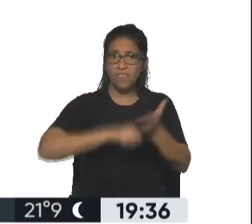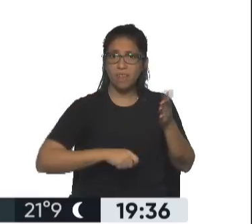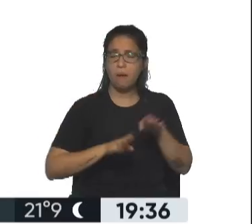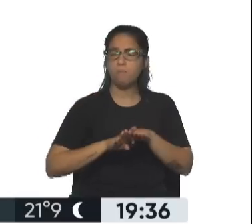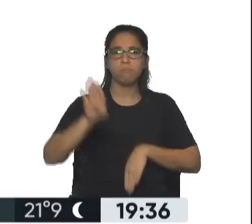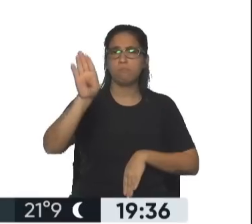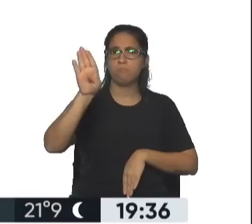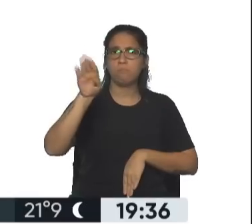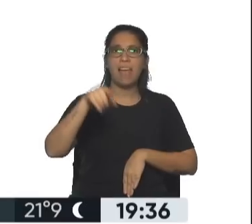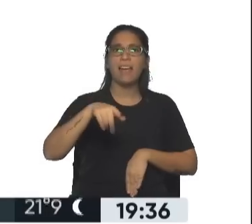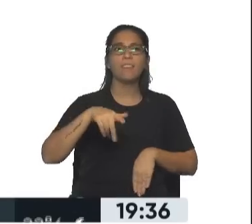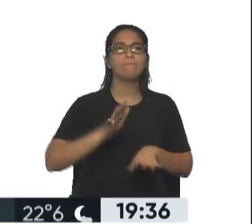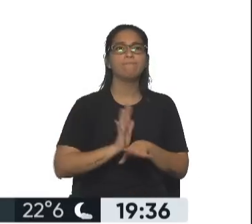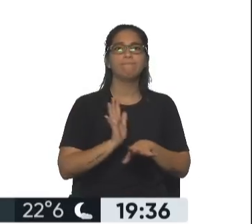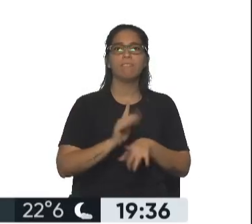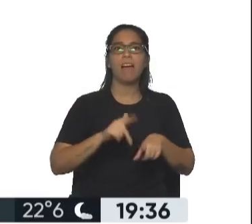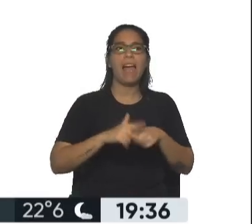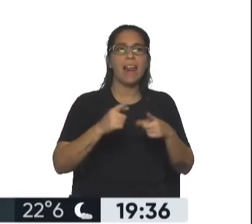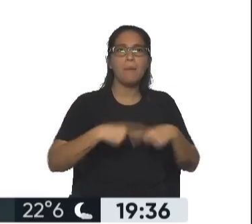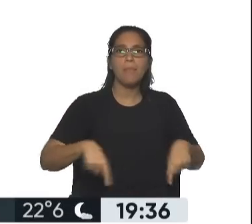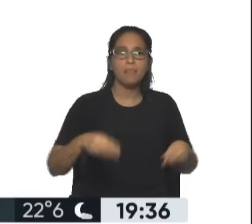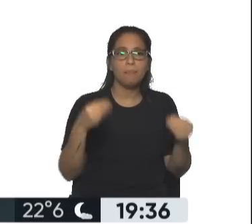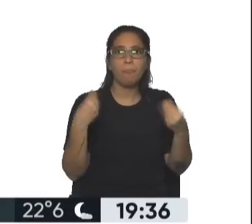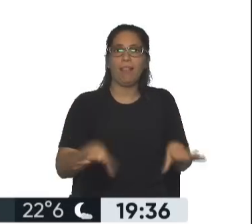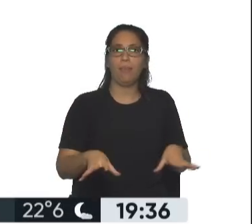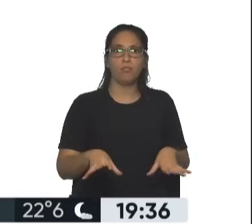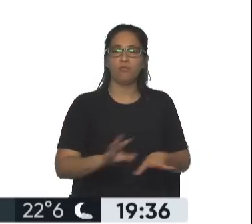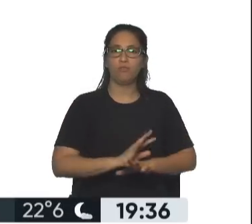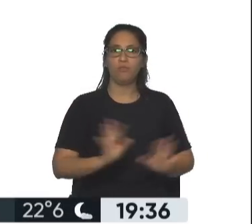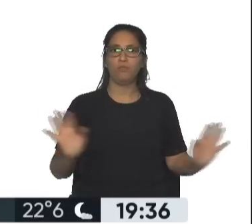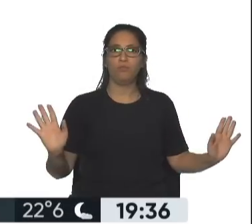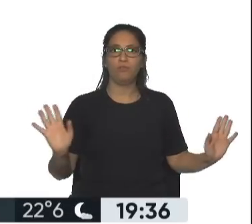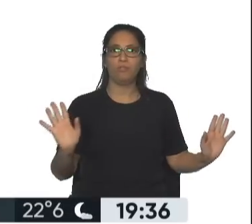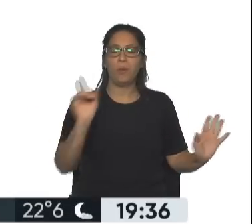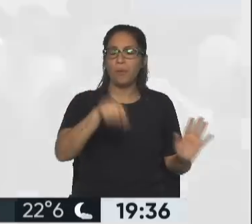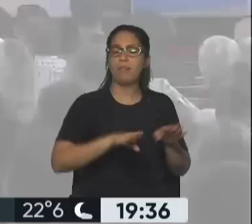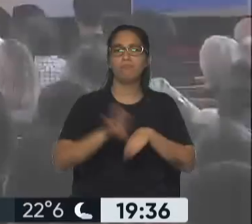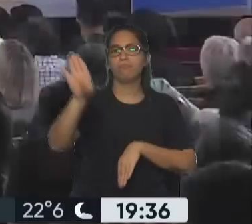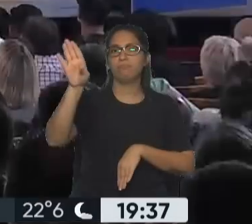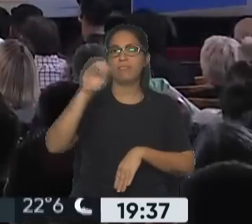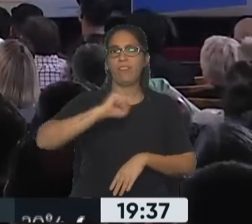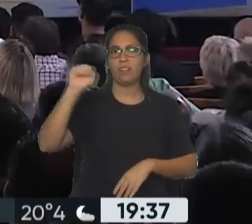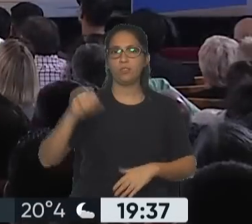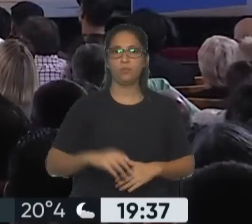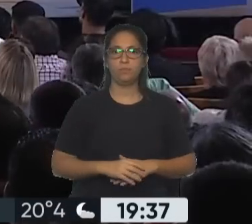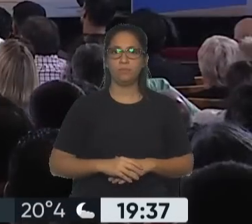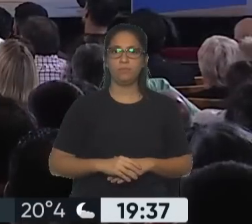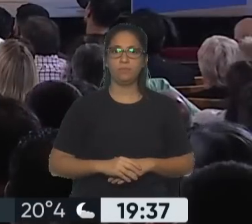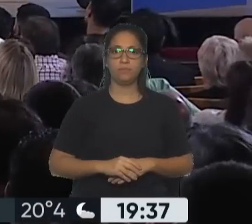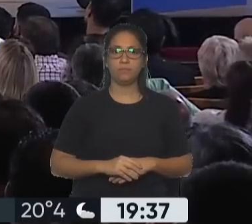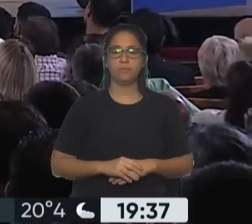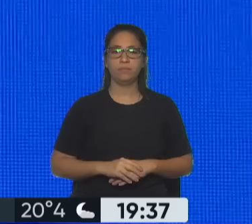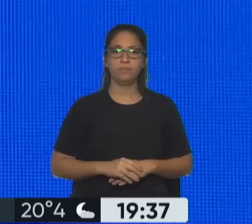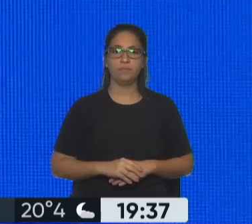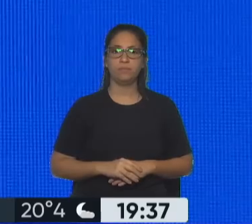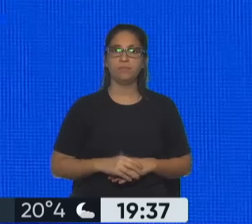pierden herramientas. Y entonces tenemos